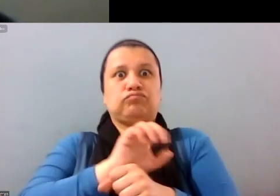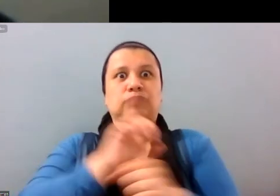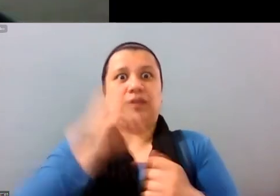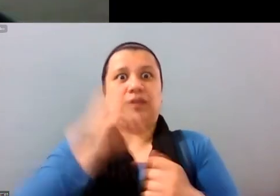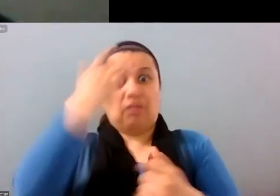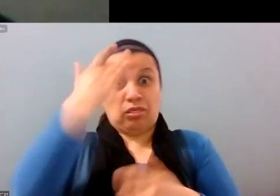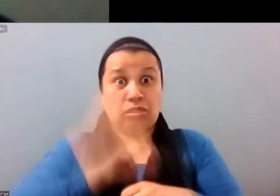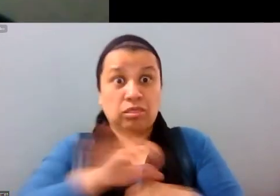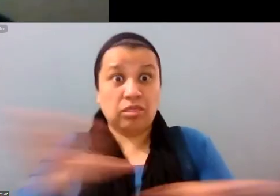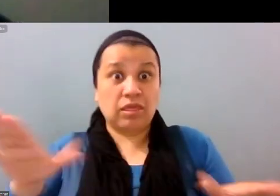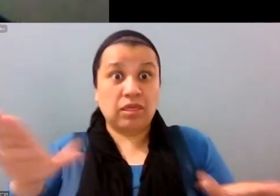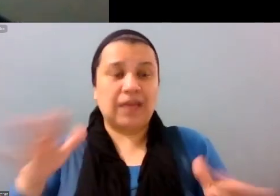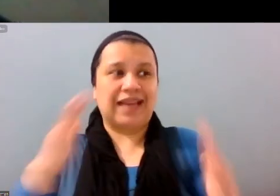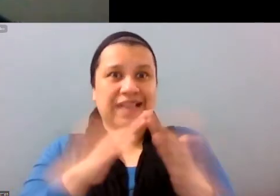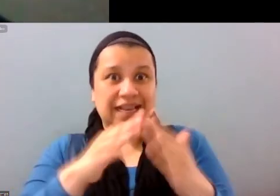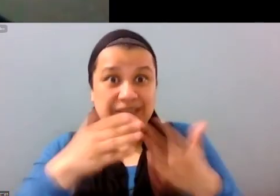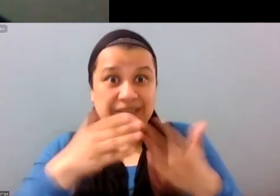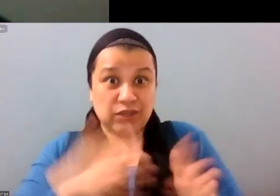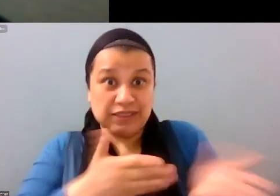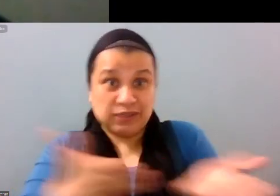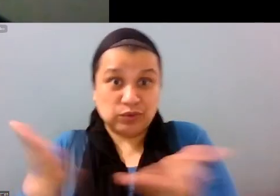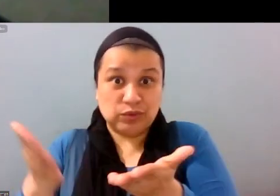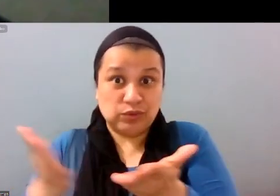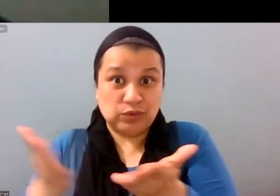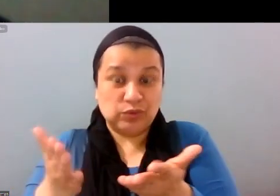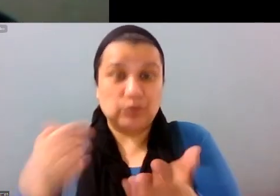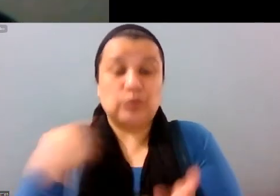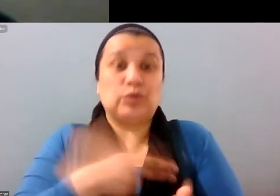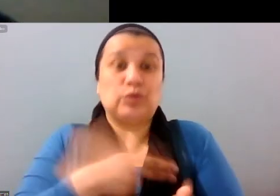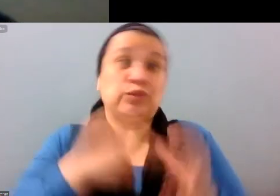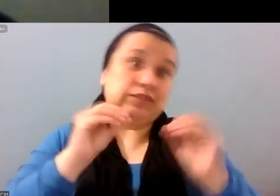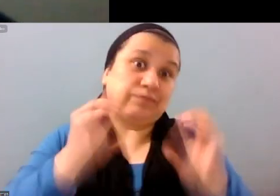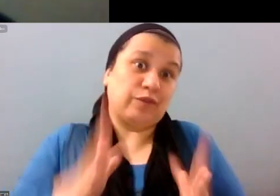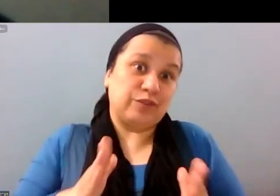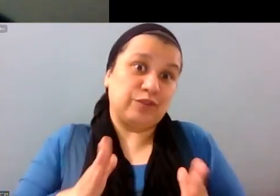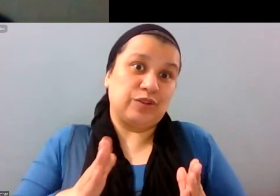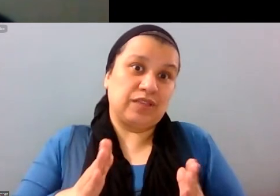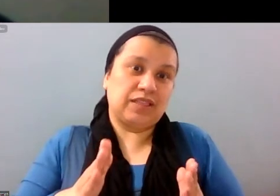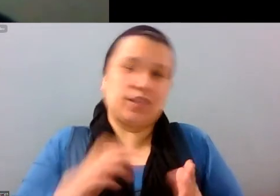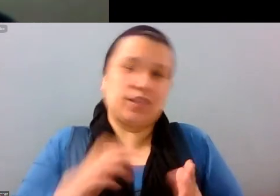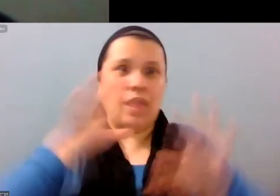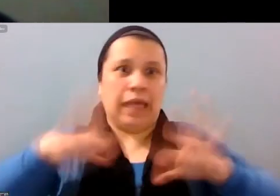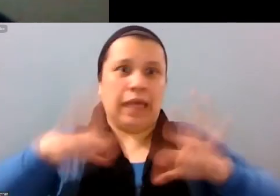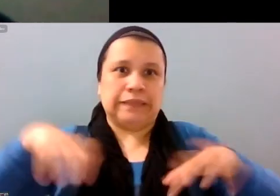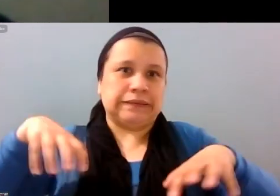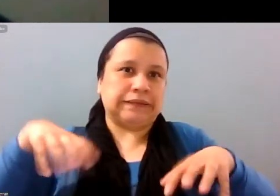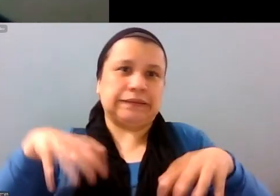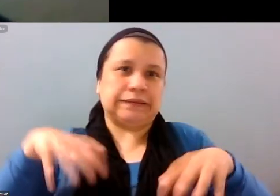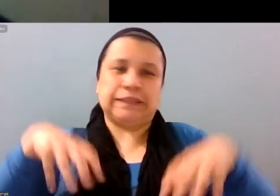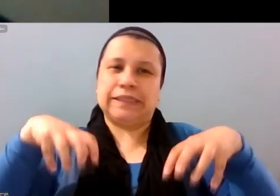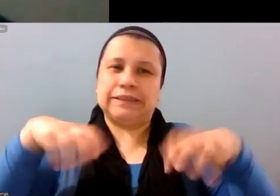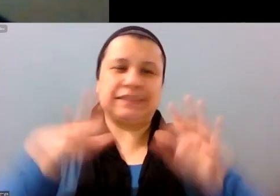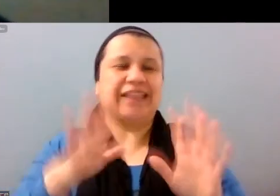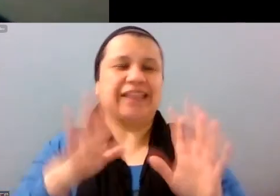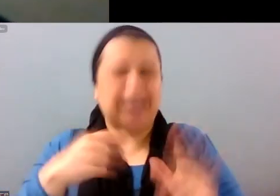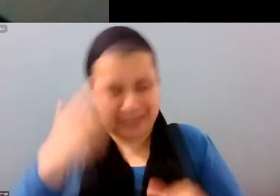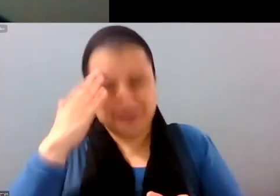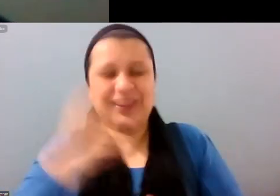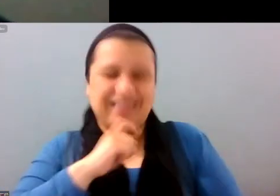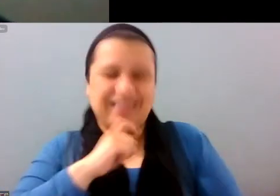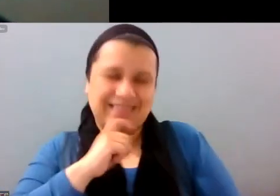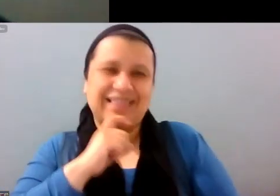casa con los chicos ¿verdad? ser los los docentes que no se estresen que no es muy difícil pero que hay que tener